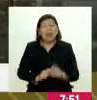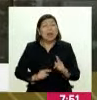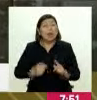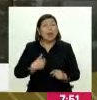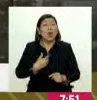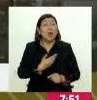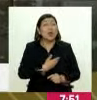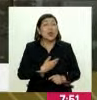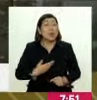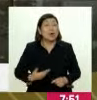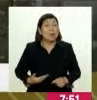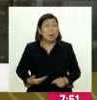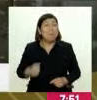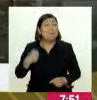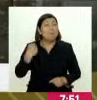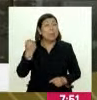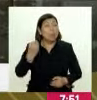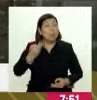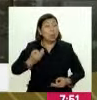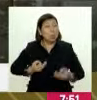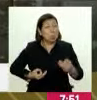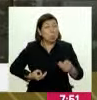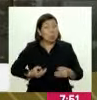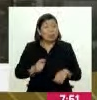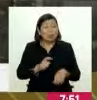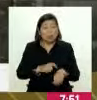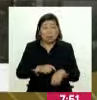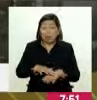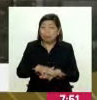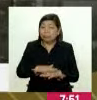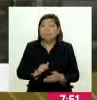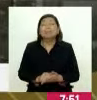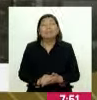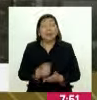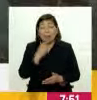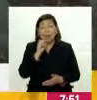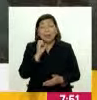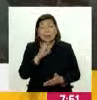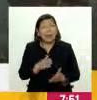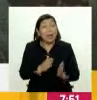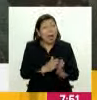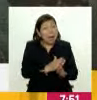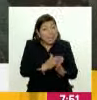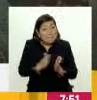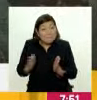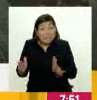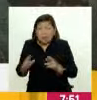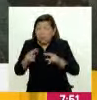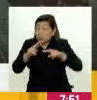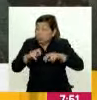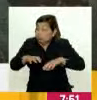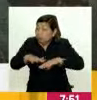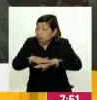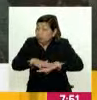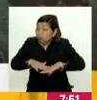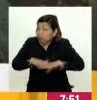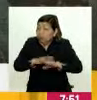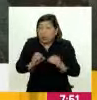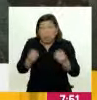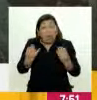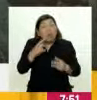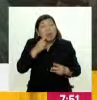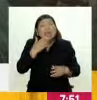gobierno, sino al Poder Judicial determinarlo en su momento. Eso es importante recalcar, ¿no? Al margen, digamos, de las investigaciones, se va a dar